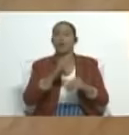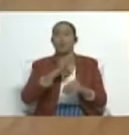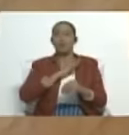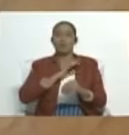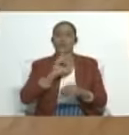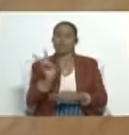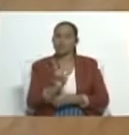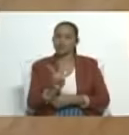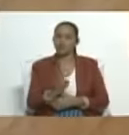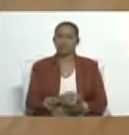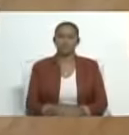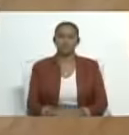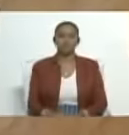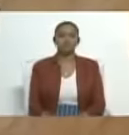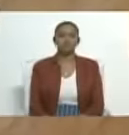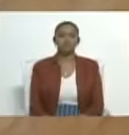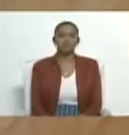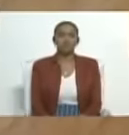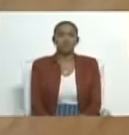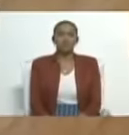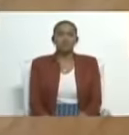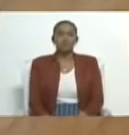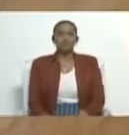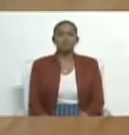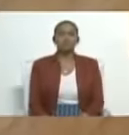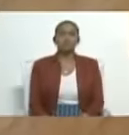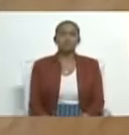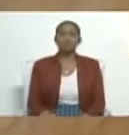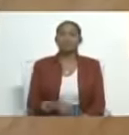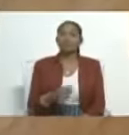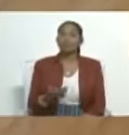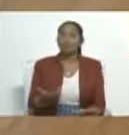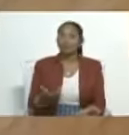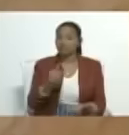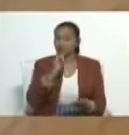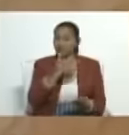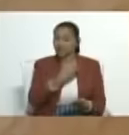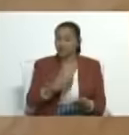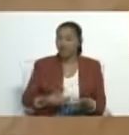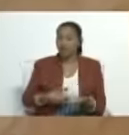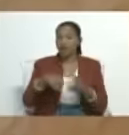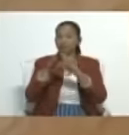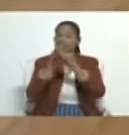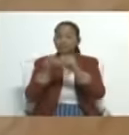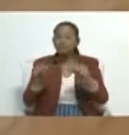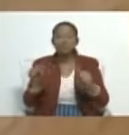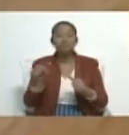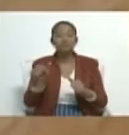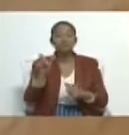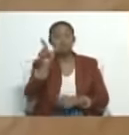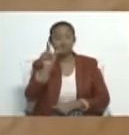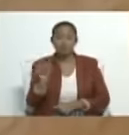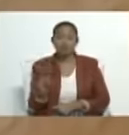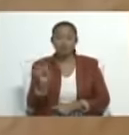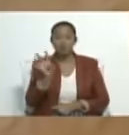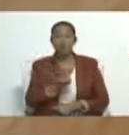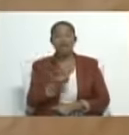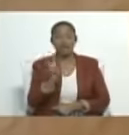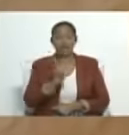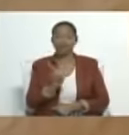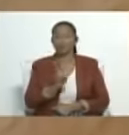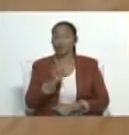por los hegemones. El único titular, embajador Fadi, de ese territorio es